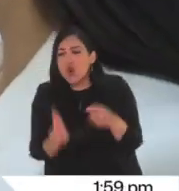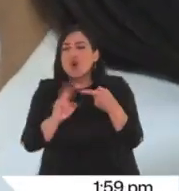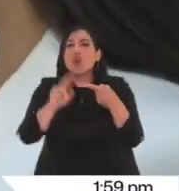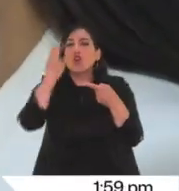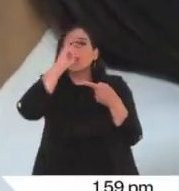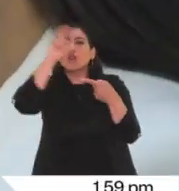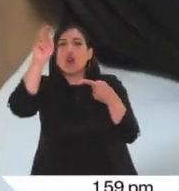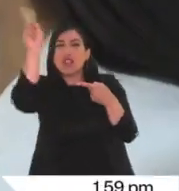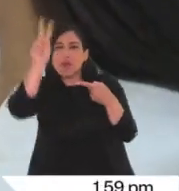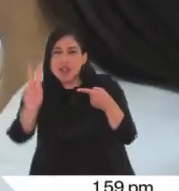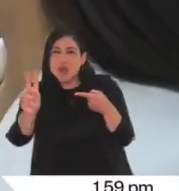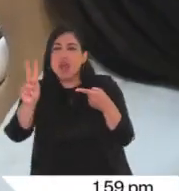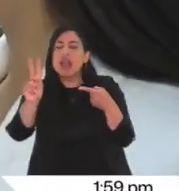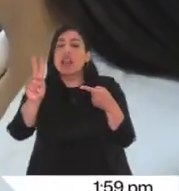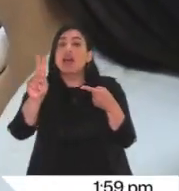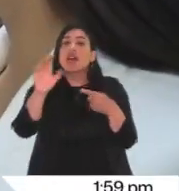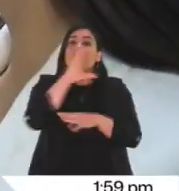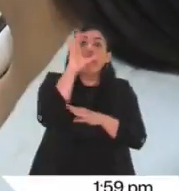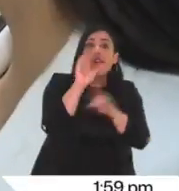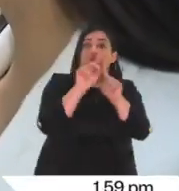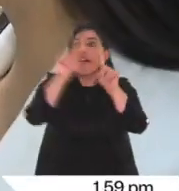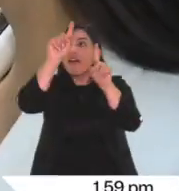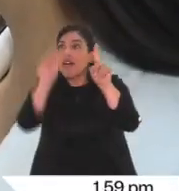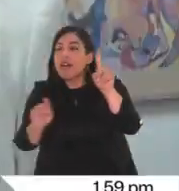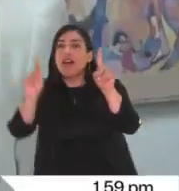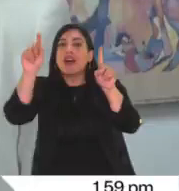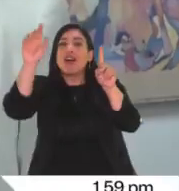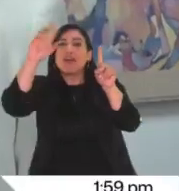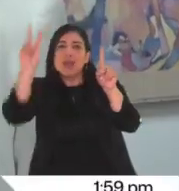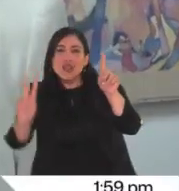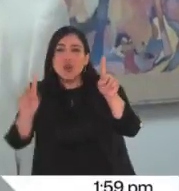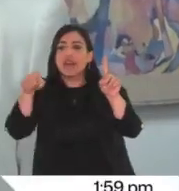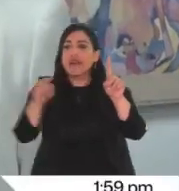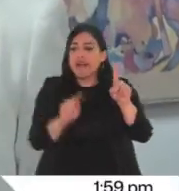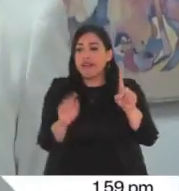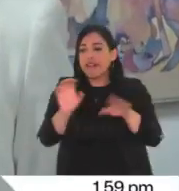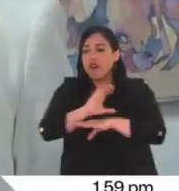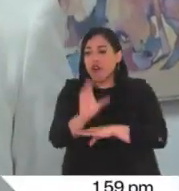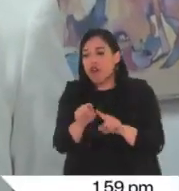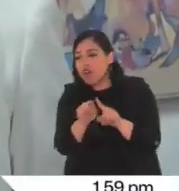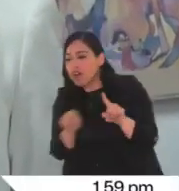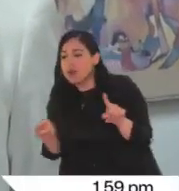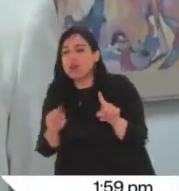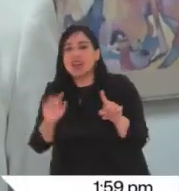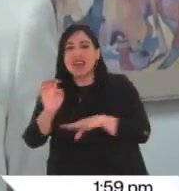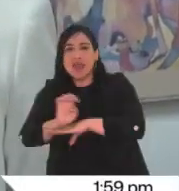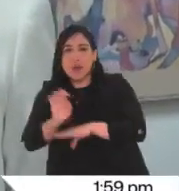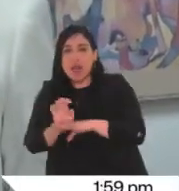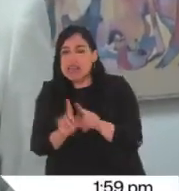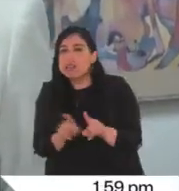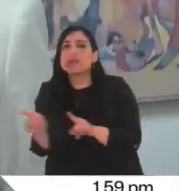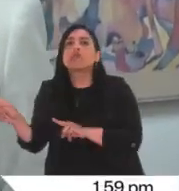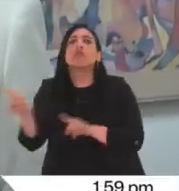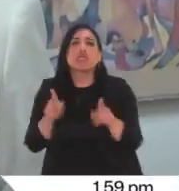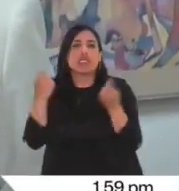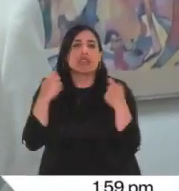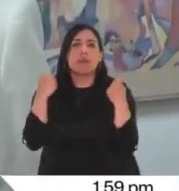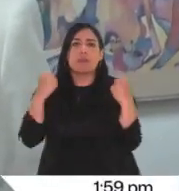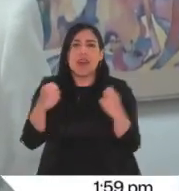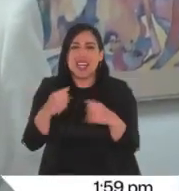la frontera con Venezuela la frontera con Ecuador y también hemos visto porque había